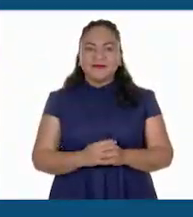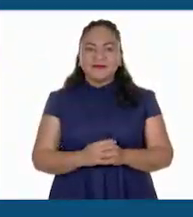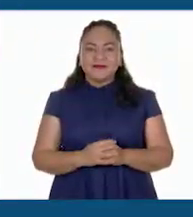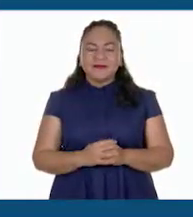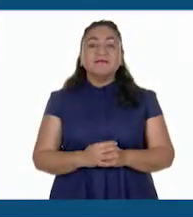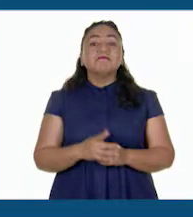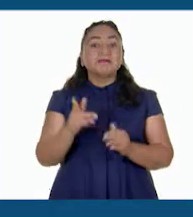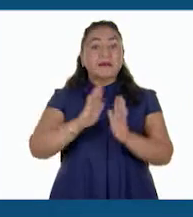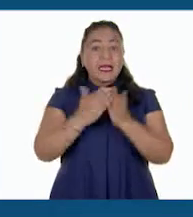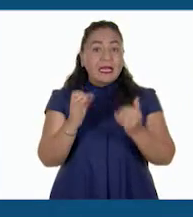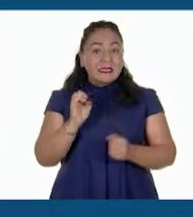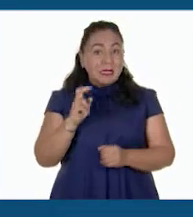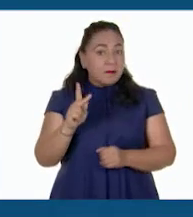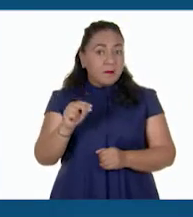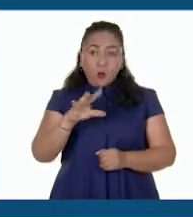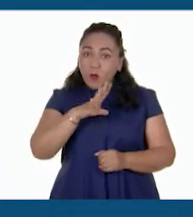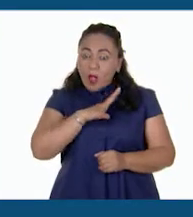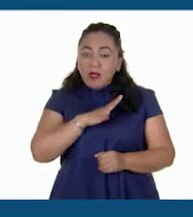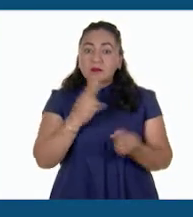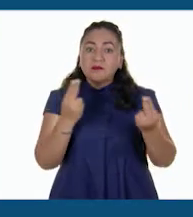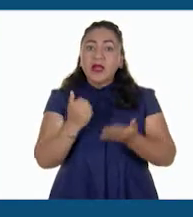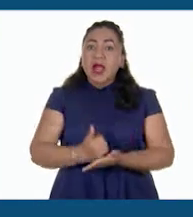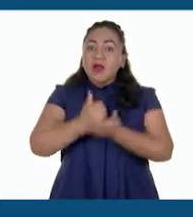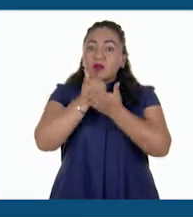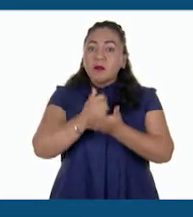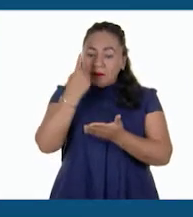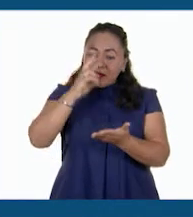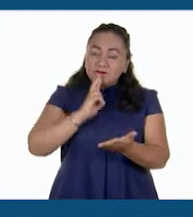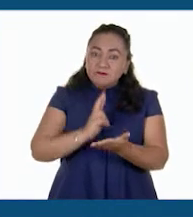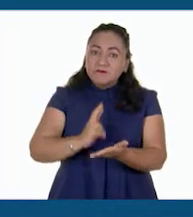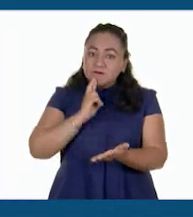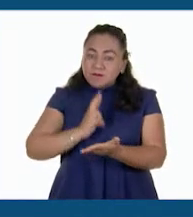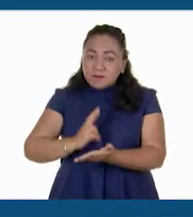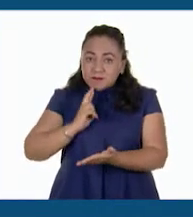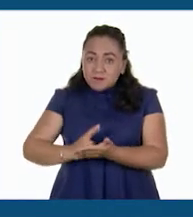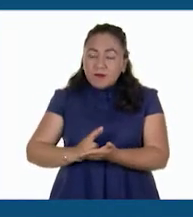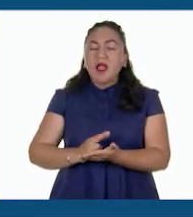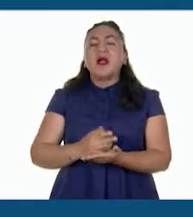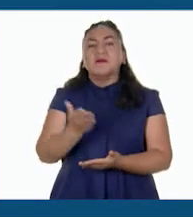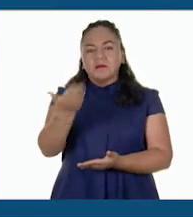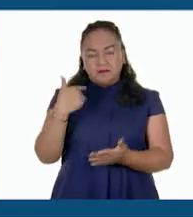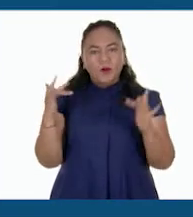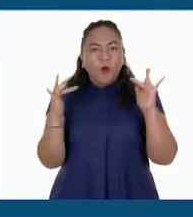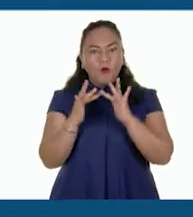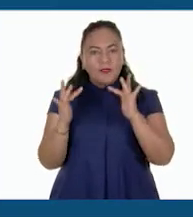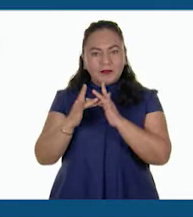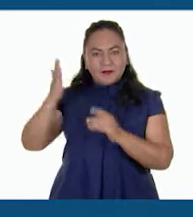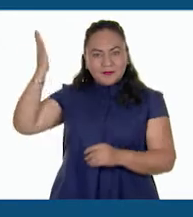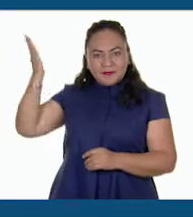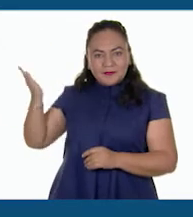Si no tienes el libro de texto o necesitas ayuda para responder las preguntas, contáctanos.